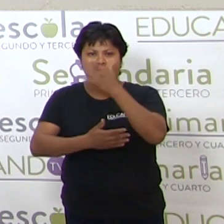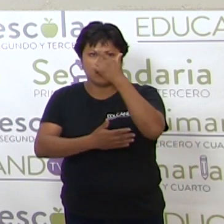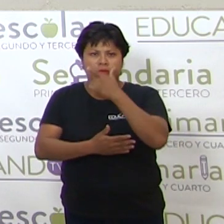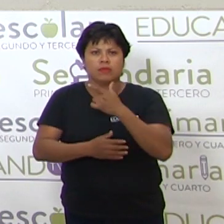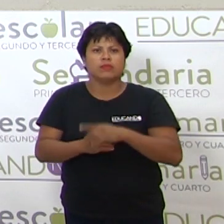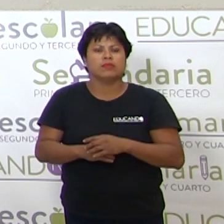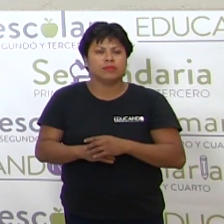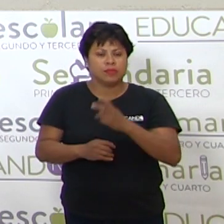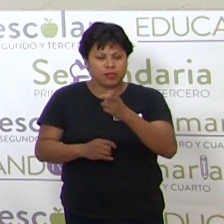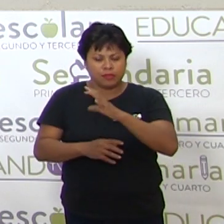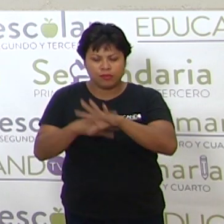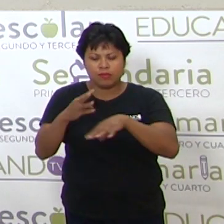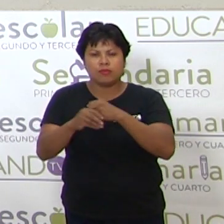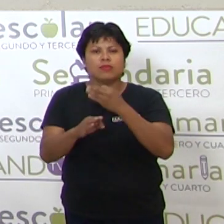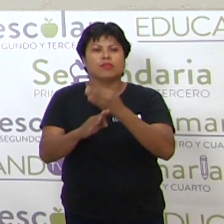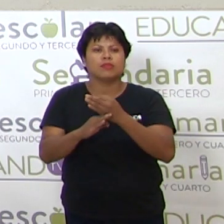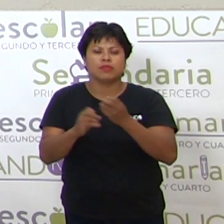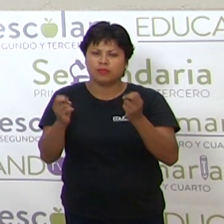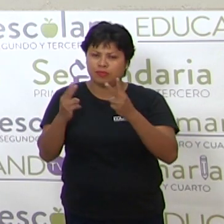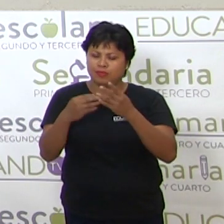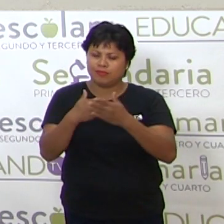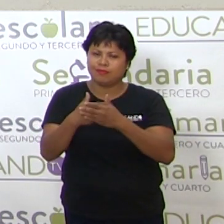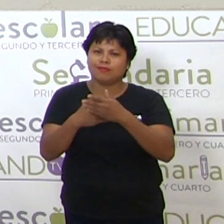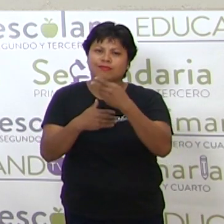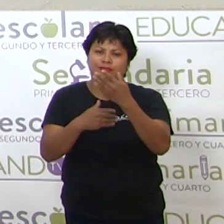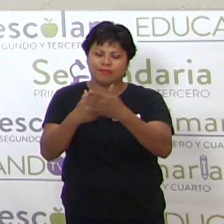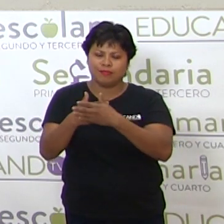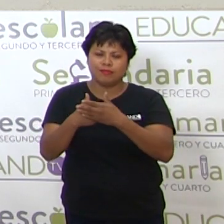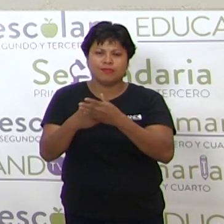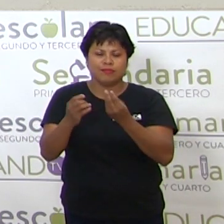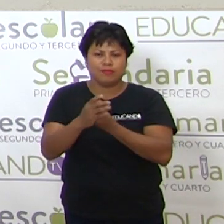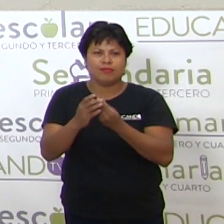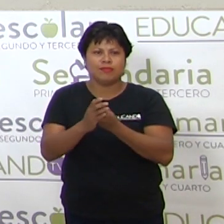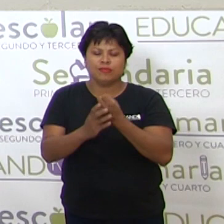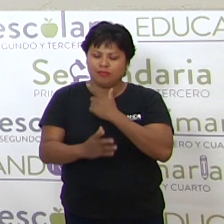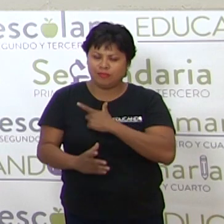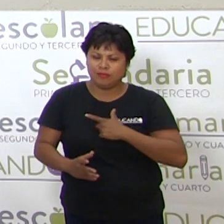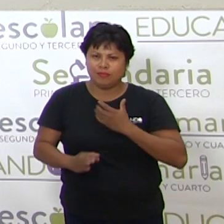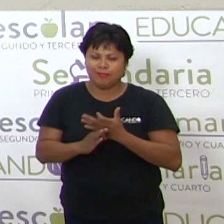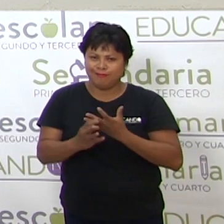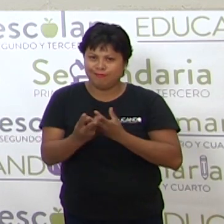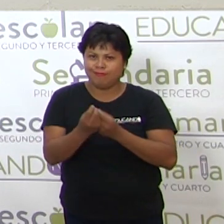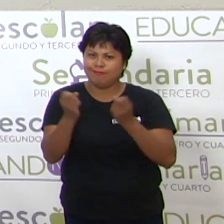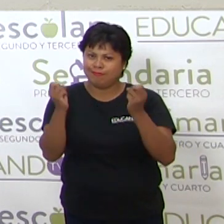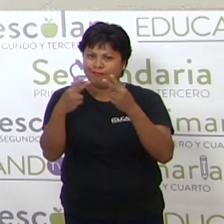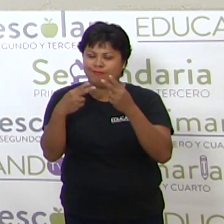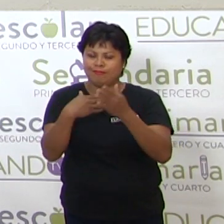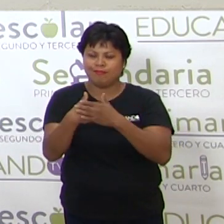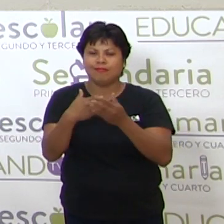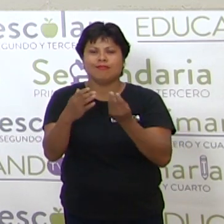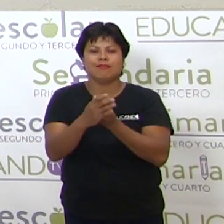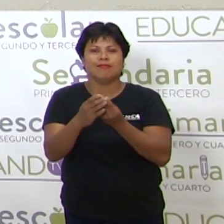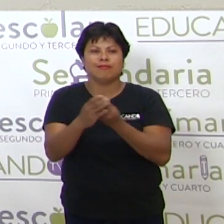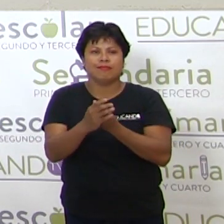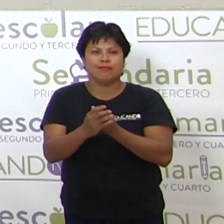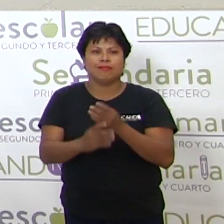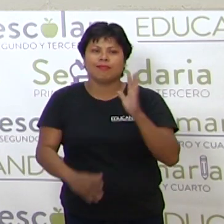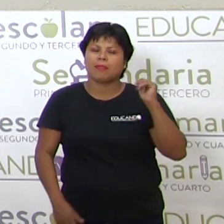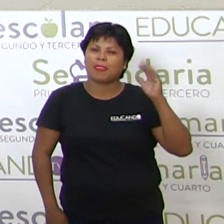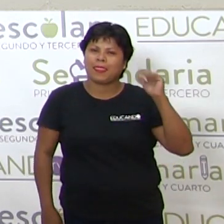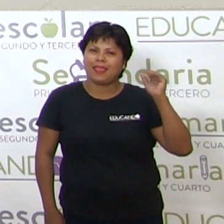del día esto ha sido todo por hoy me despido de ustedes ha sido un gusto vemos la confirmación